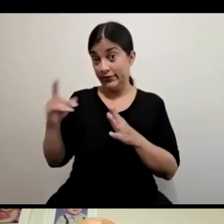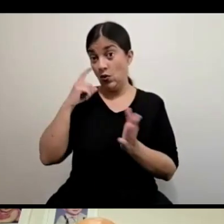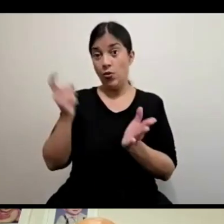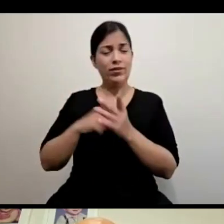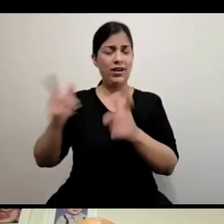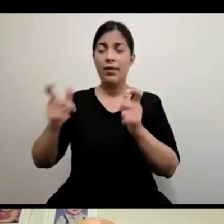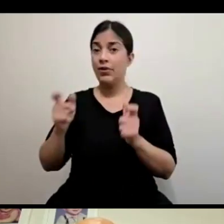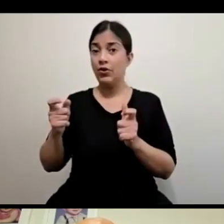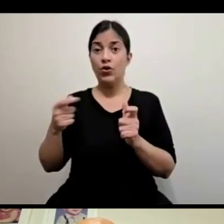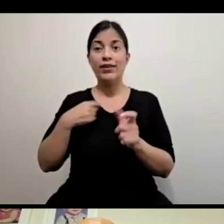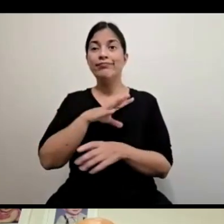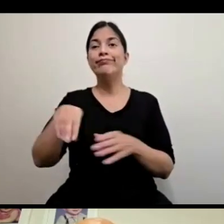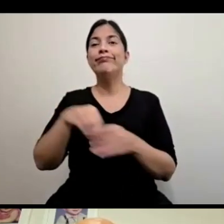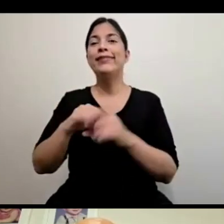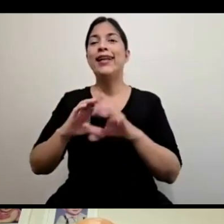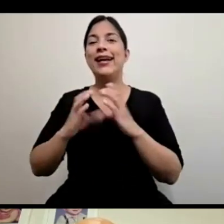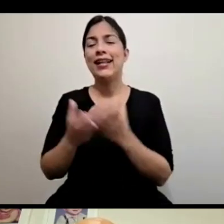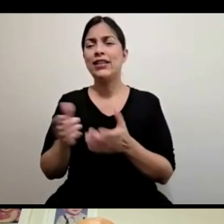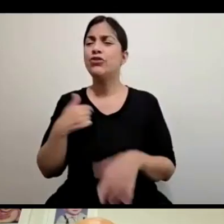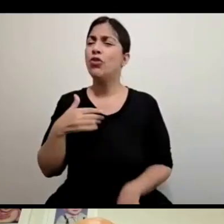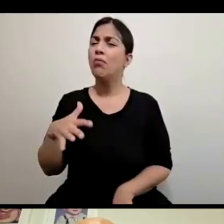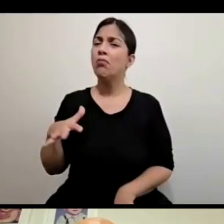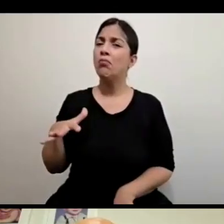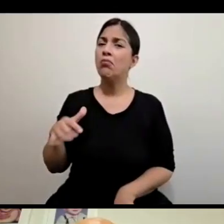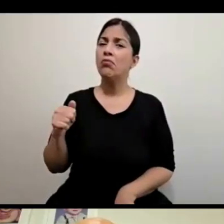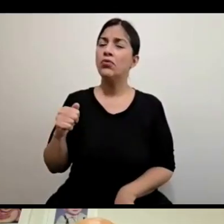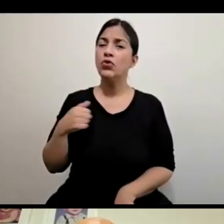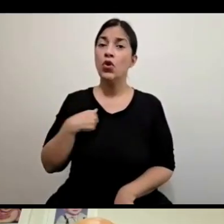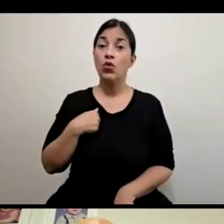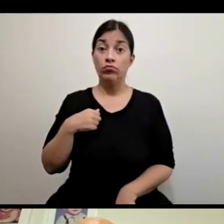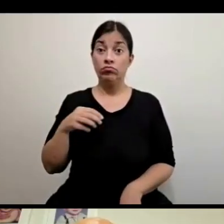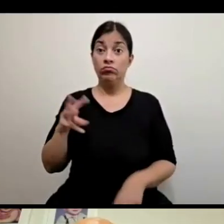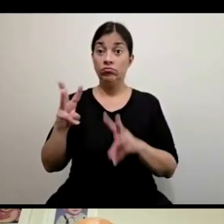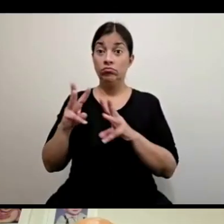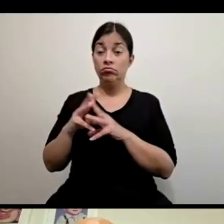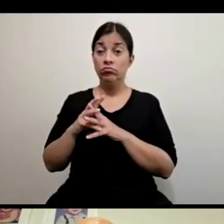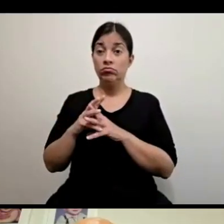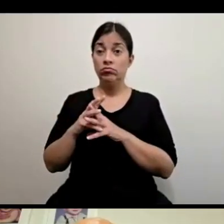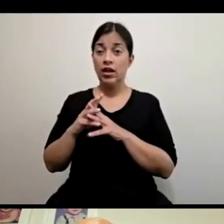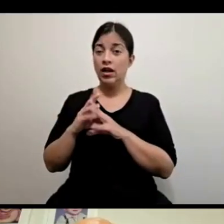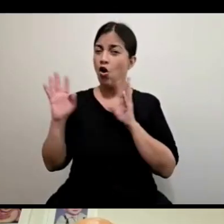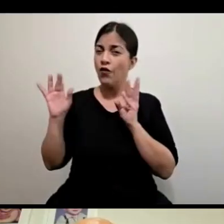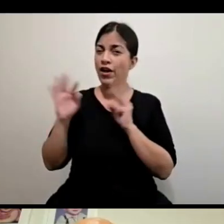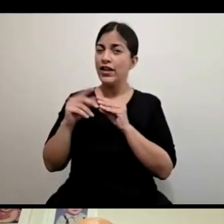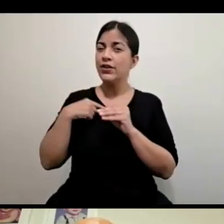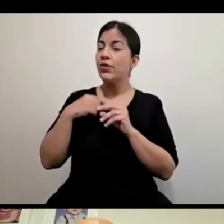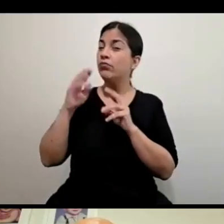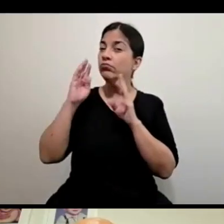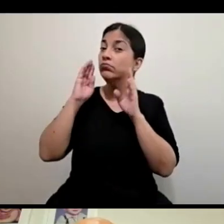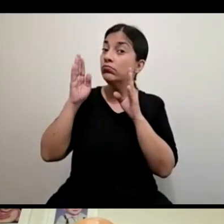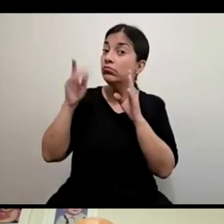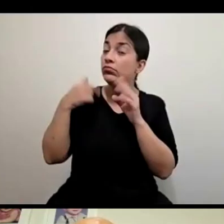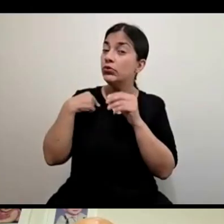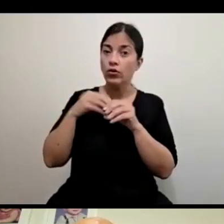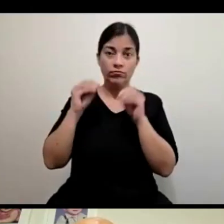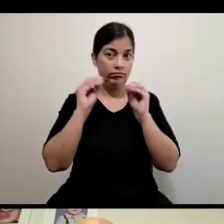Fue como yo estaba oyendo las conferencias y entonces enseñando a los estudiantes a usar las herramientas en la